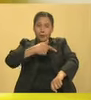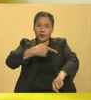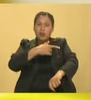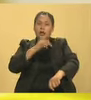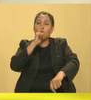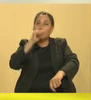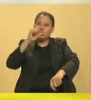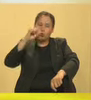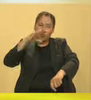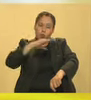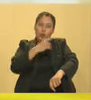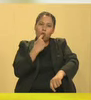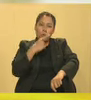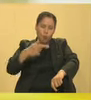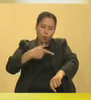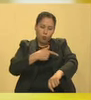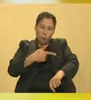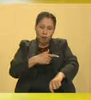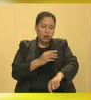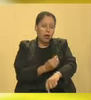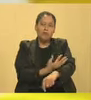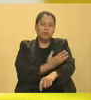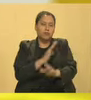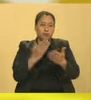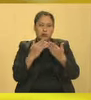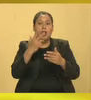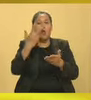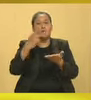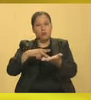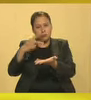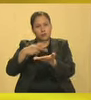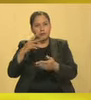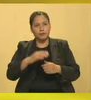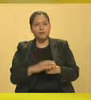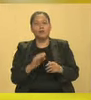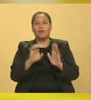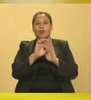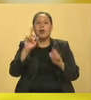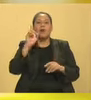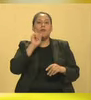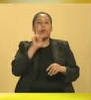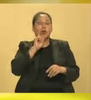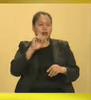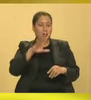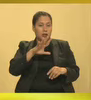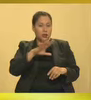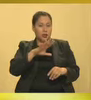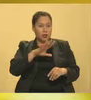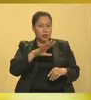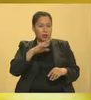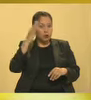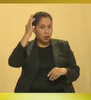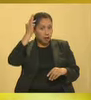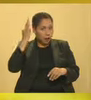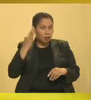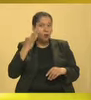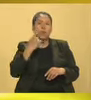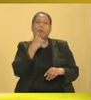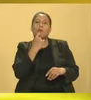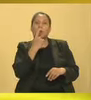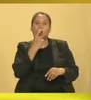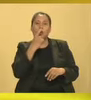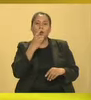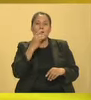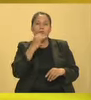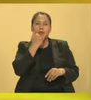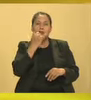pulsada, no les vuelven a salir. Ahora, el cabello, el vello que es rubio, es muy poco probable que se pueda